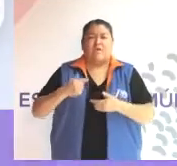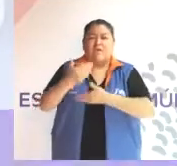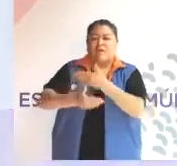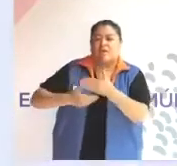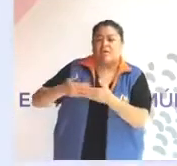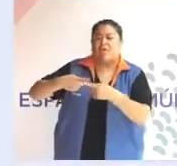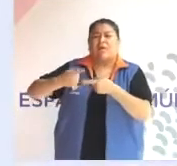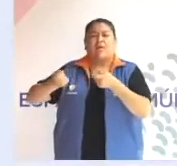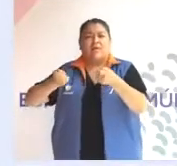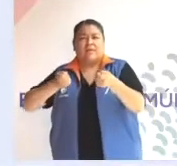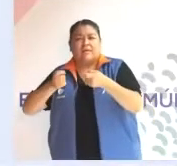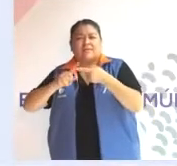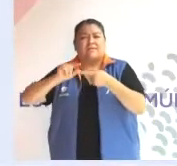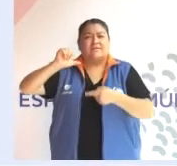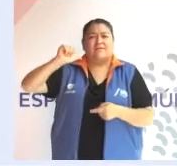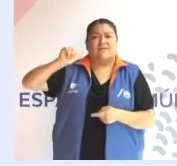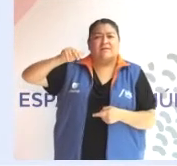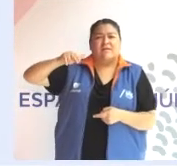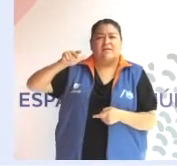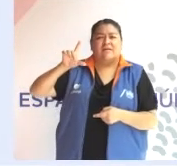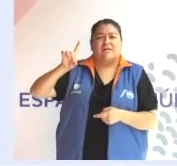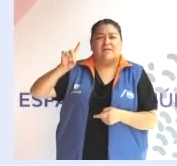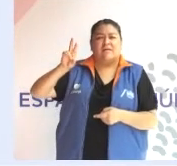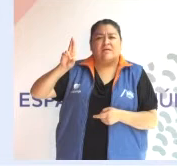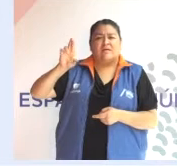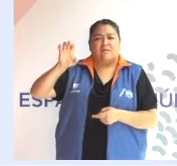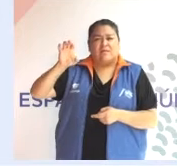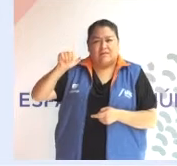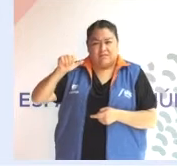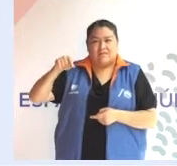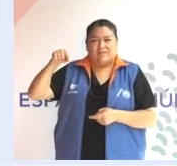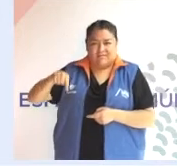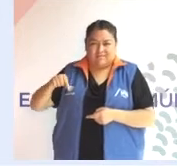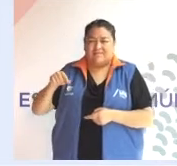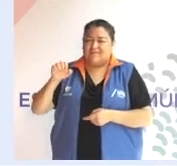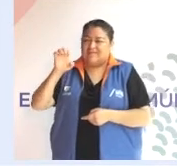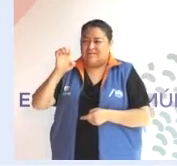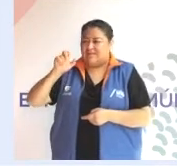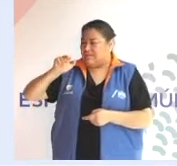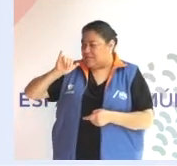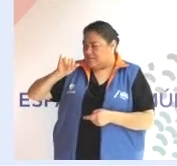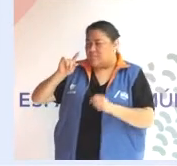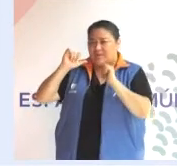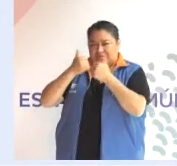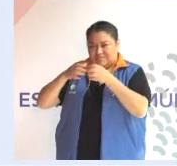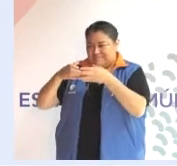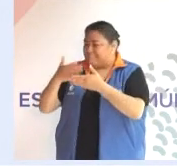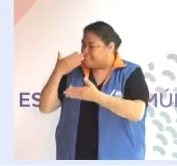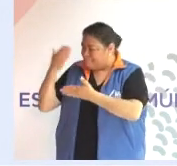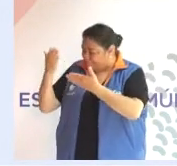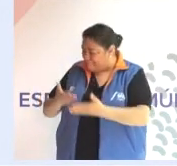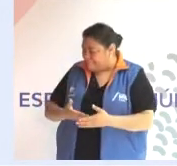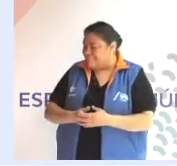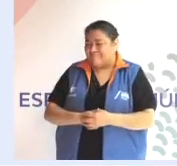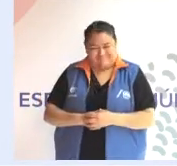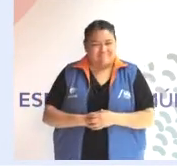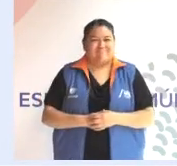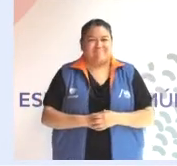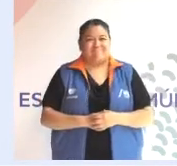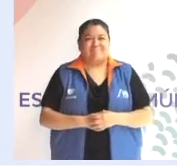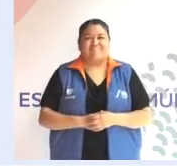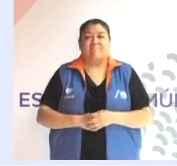la conducción a Andrea Castro Casares, socia en CIMAT. Bienvenida. Bienvenida,